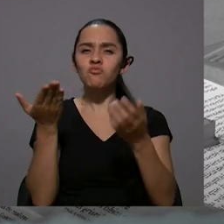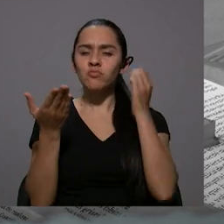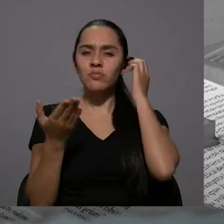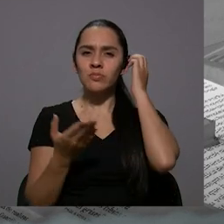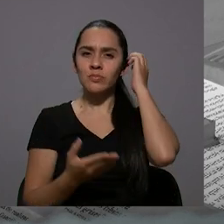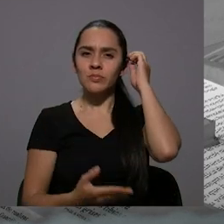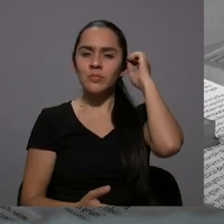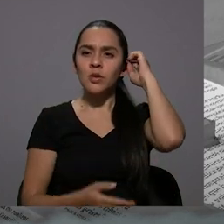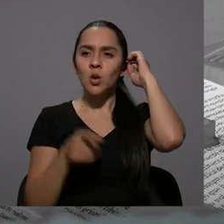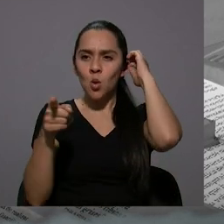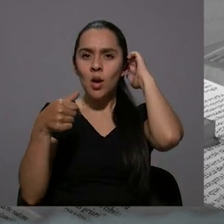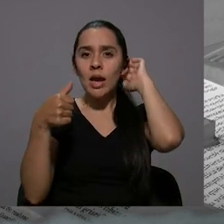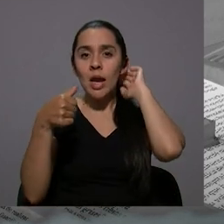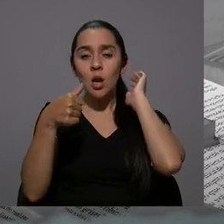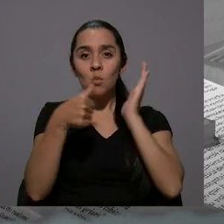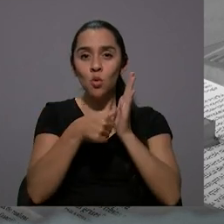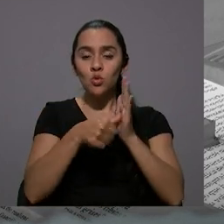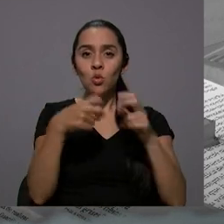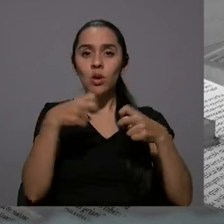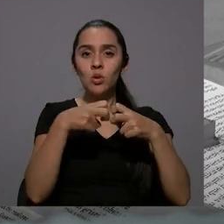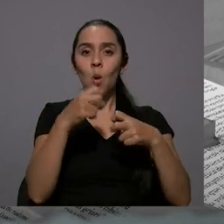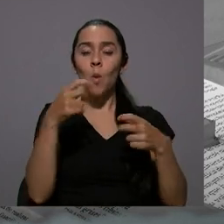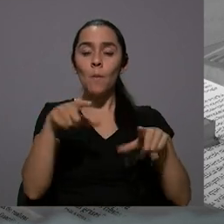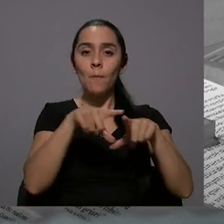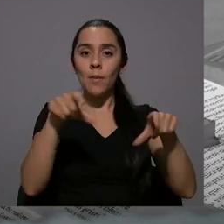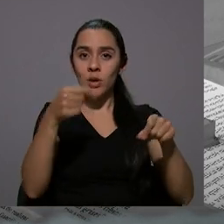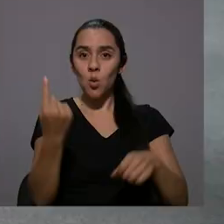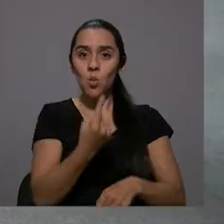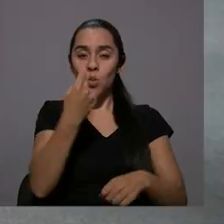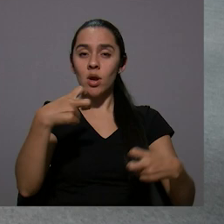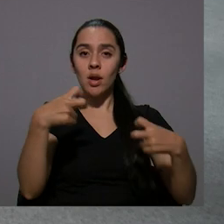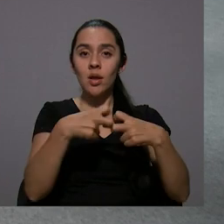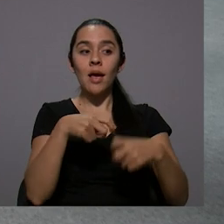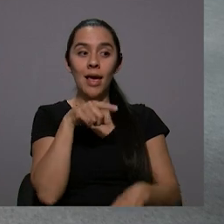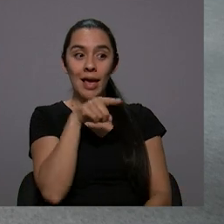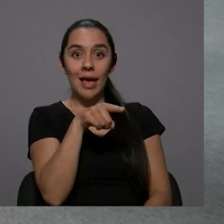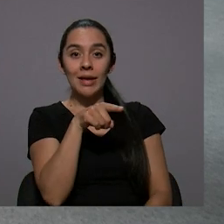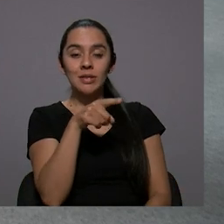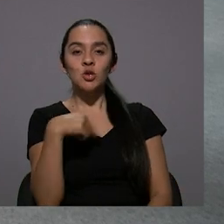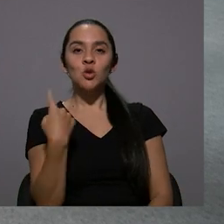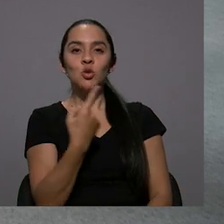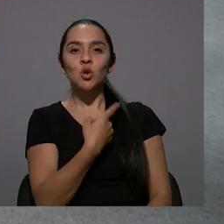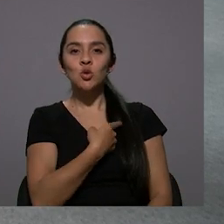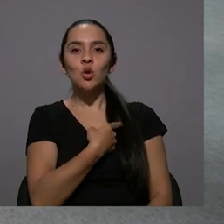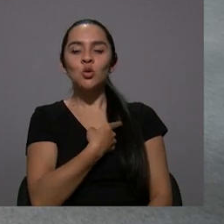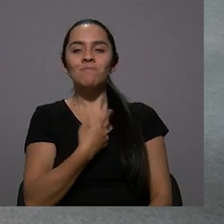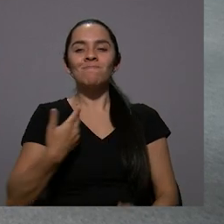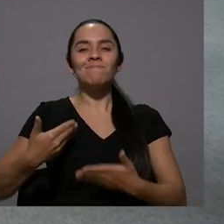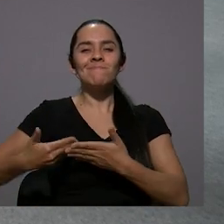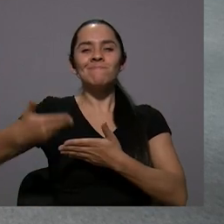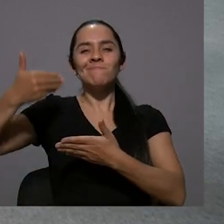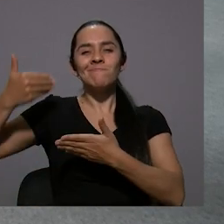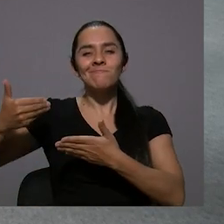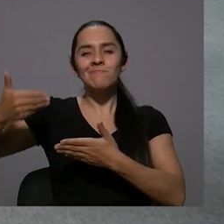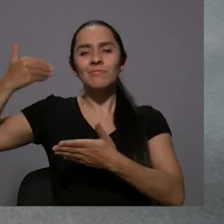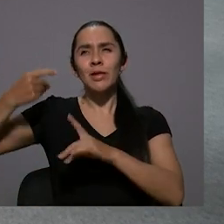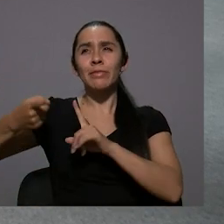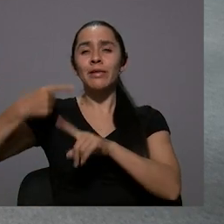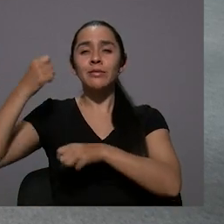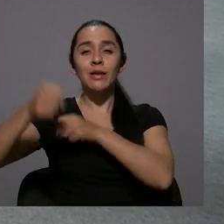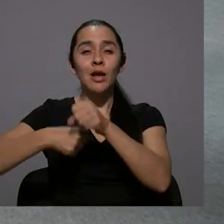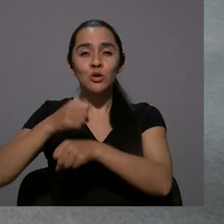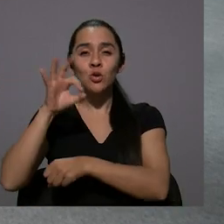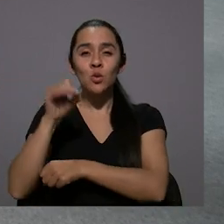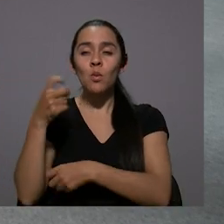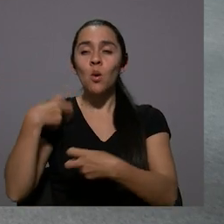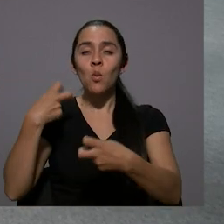el voto electrónico o papeleta única electrónica con esta papeleta única tenemos hemos venido arrastrando un problema desde los años